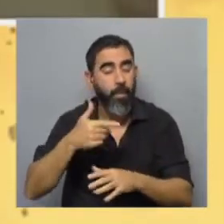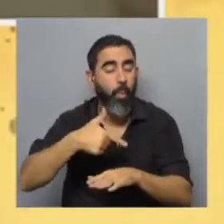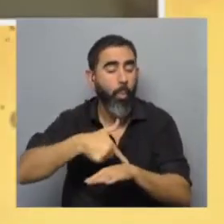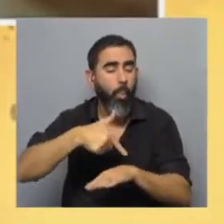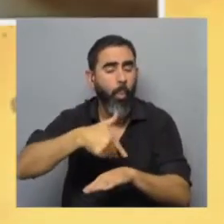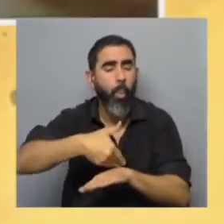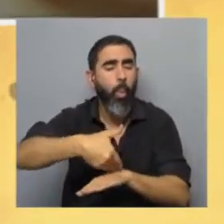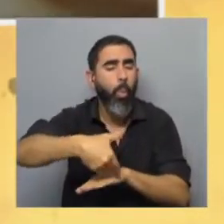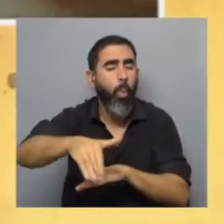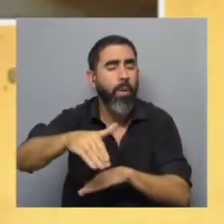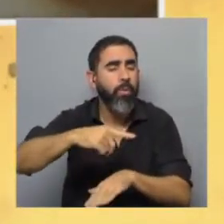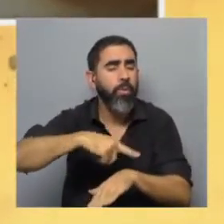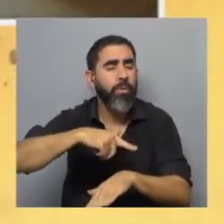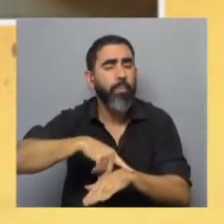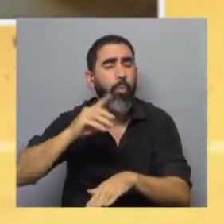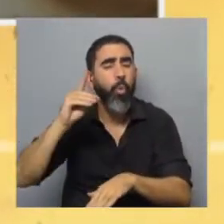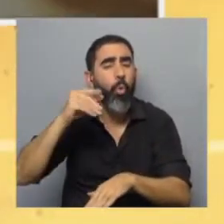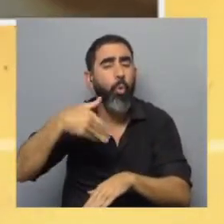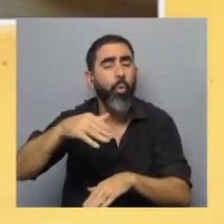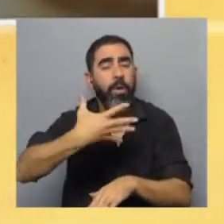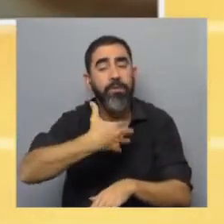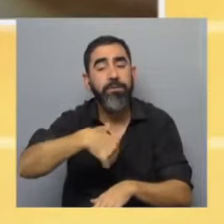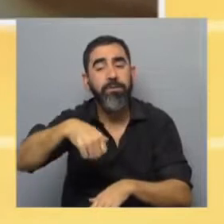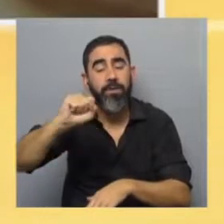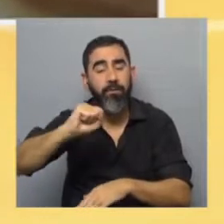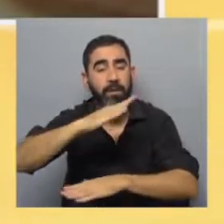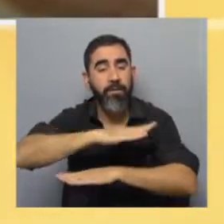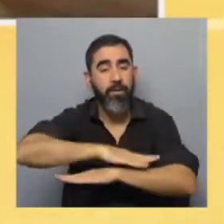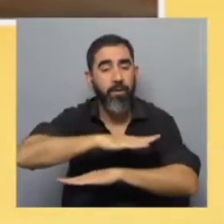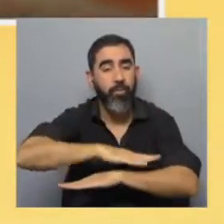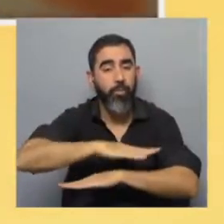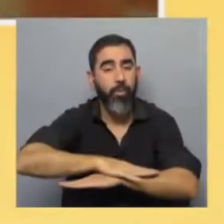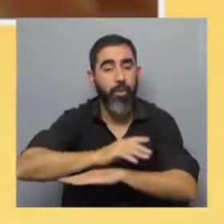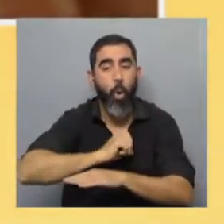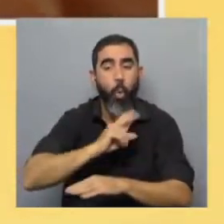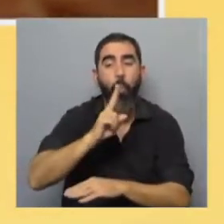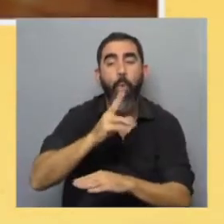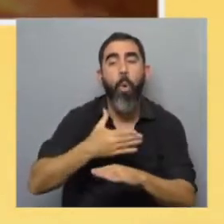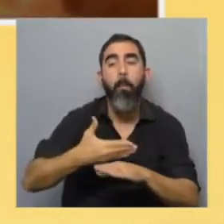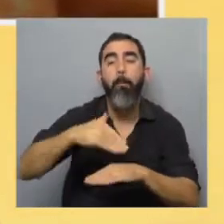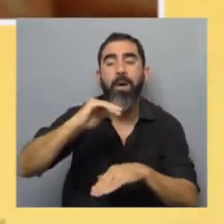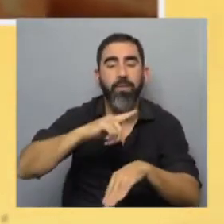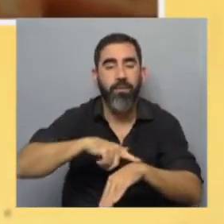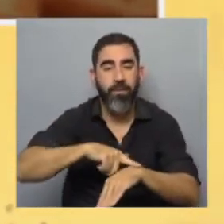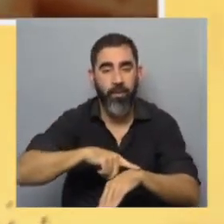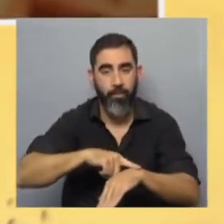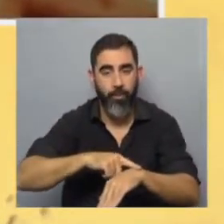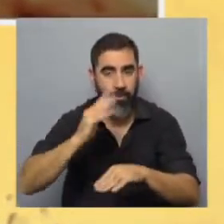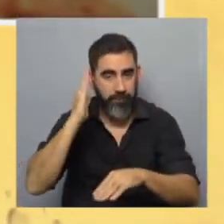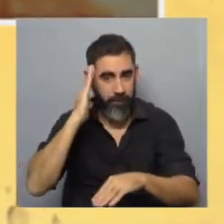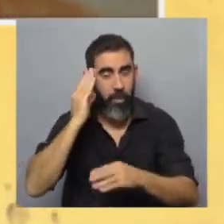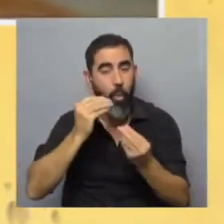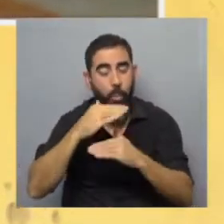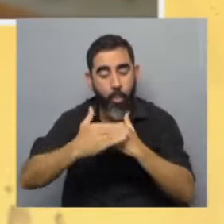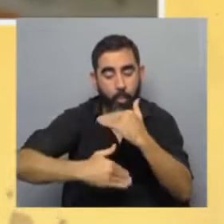tiempo puede durar el transporte o cuánto no puede durar, ¿no? ¿Cómo envasarlas,